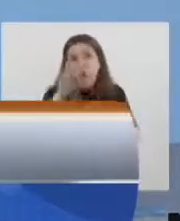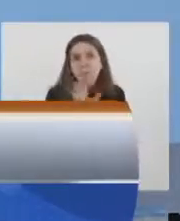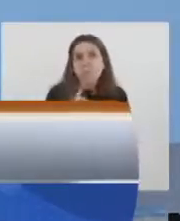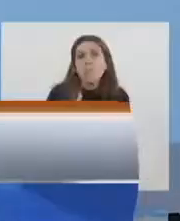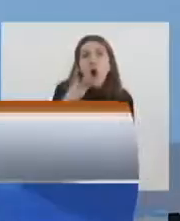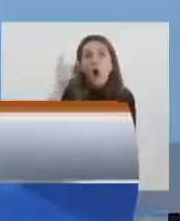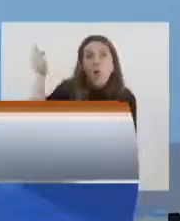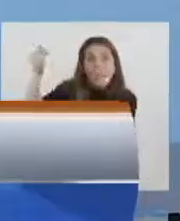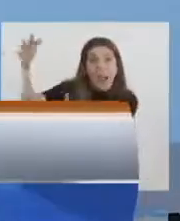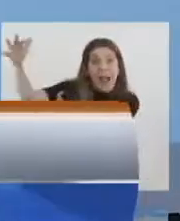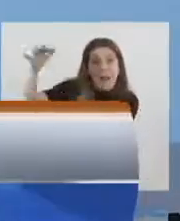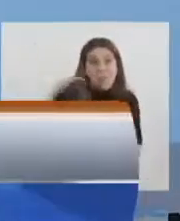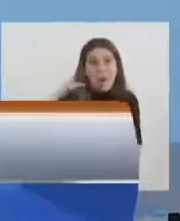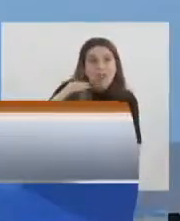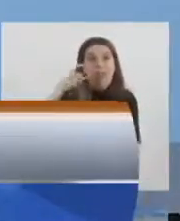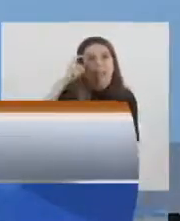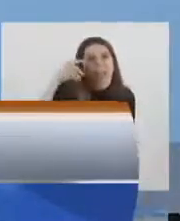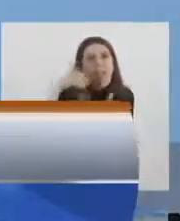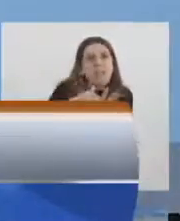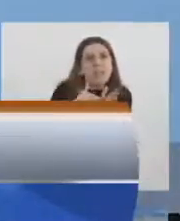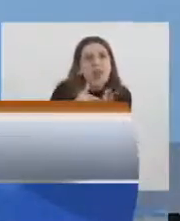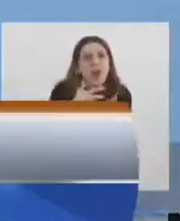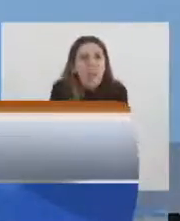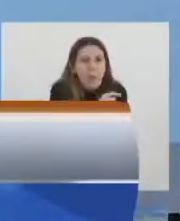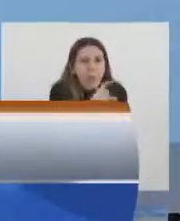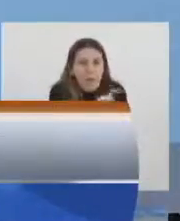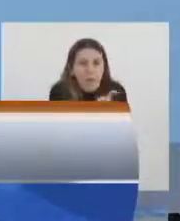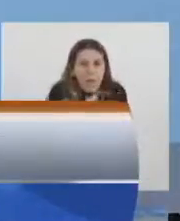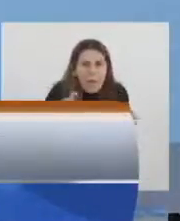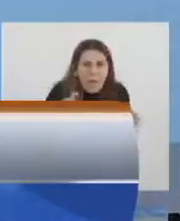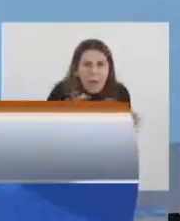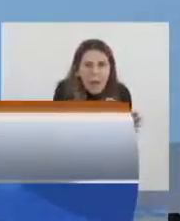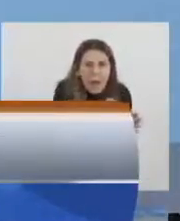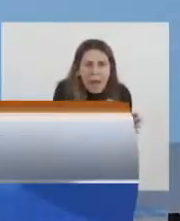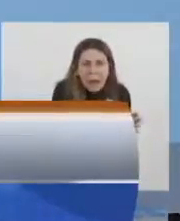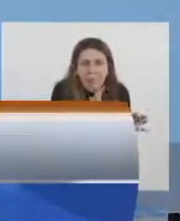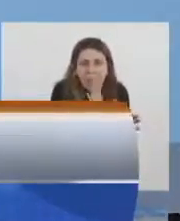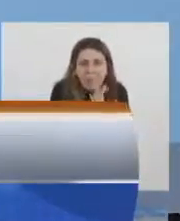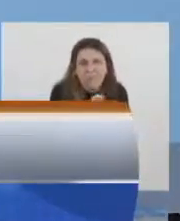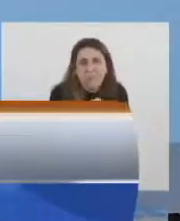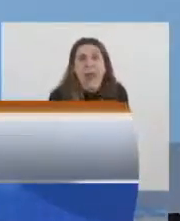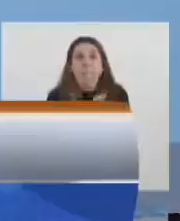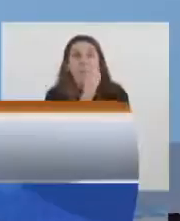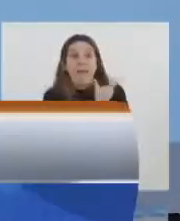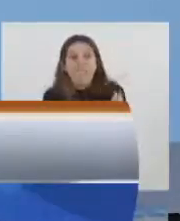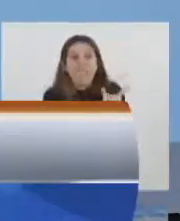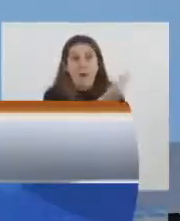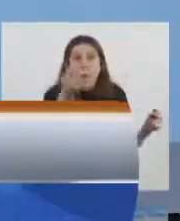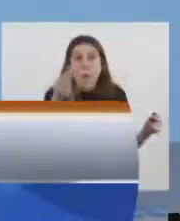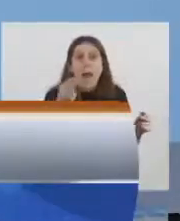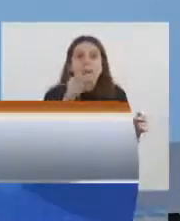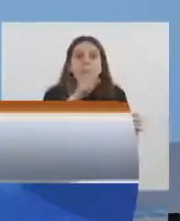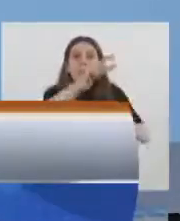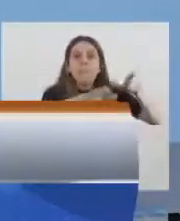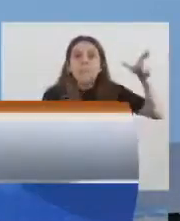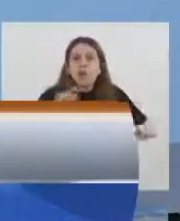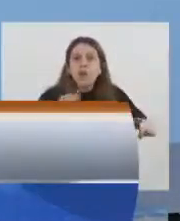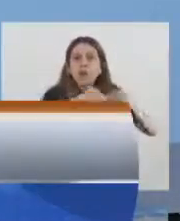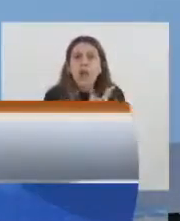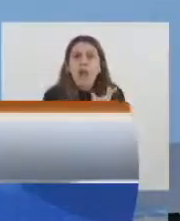dosis para personas o sea son 20 20 millones de vacunas de frasco digamos pero son diez millones de personas cubiertas